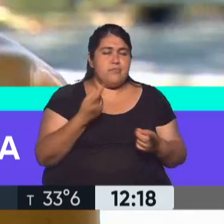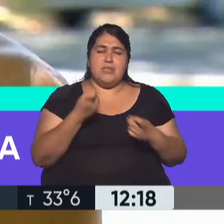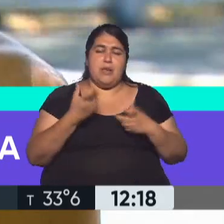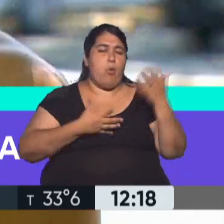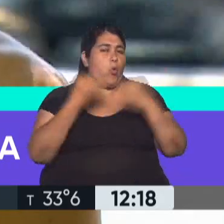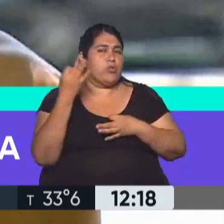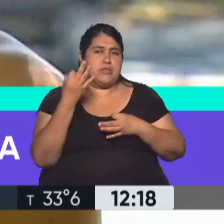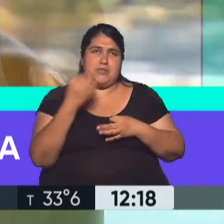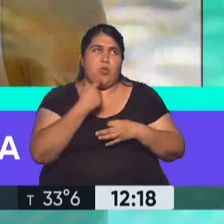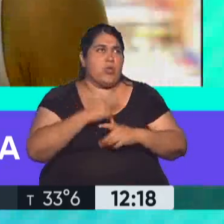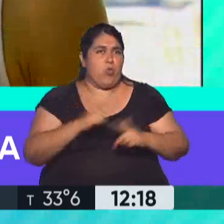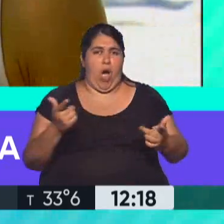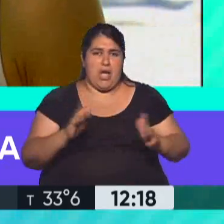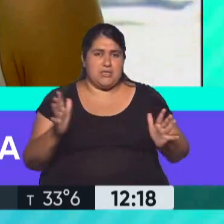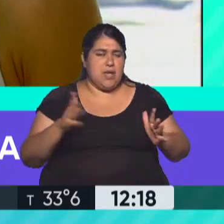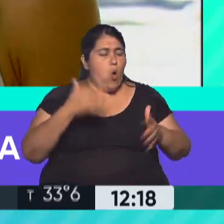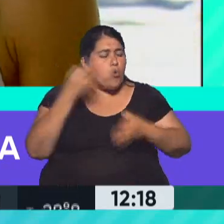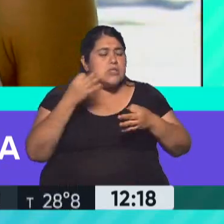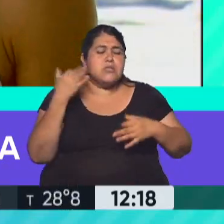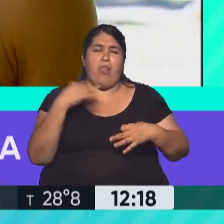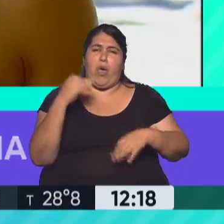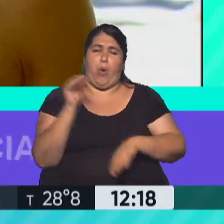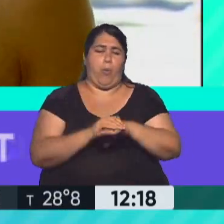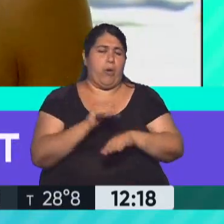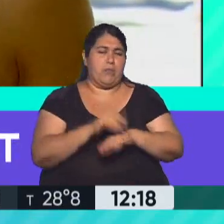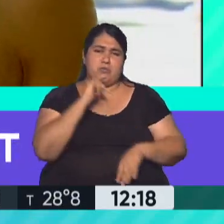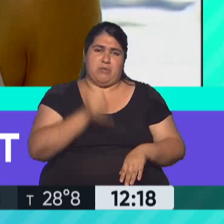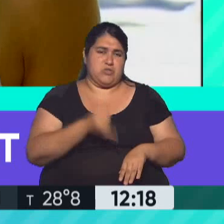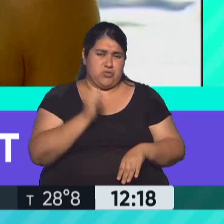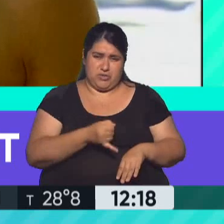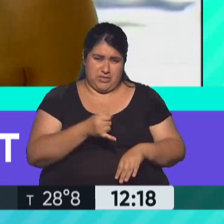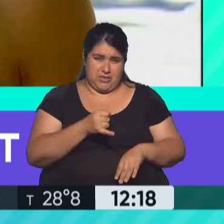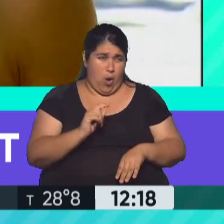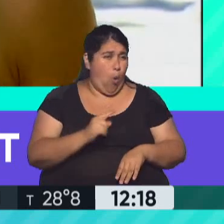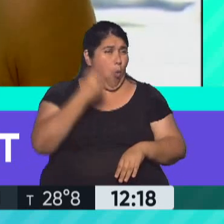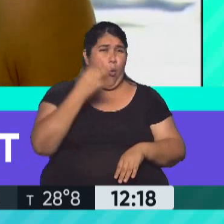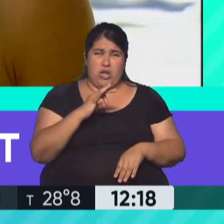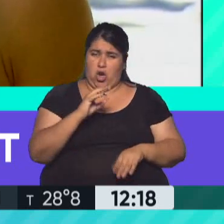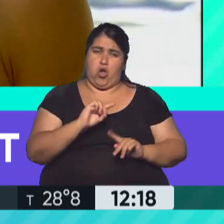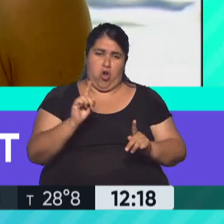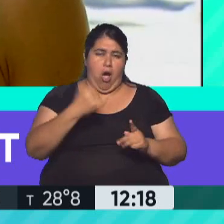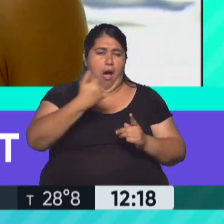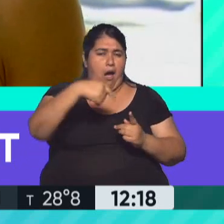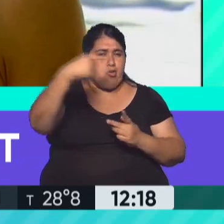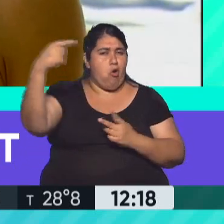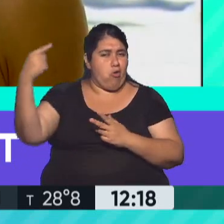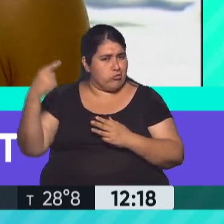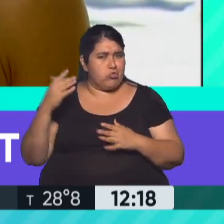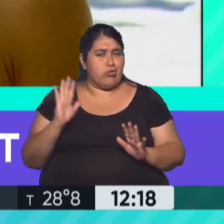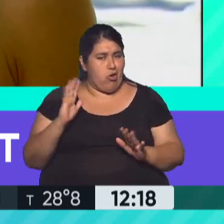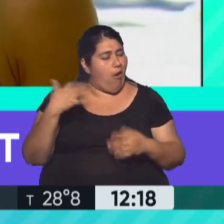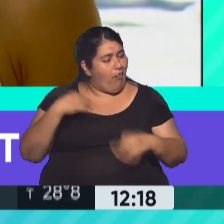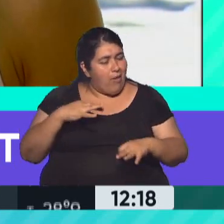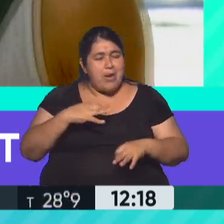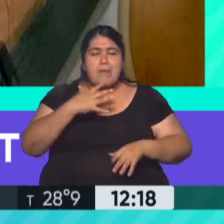hay ninguna duda, la justicia tiene que actuar en este y en todos los casos, que tenemos montones de casos como estos, y generar un